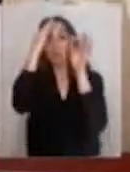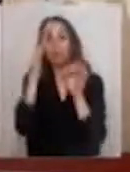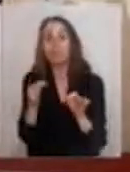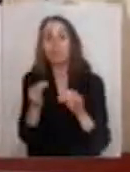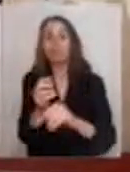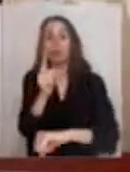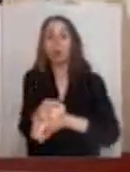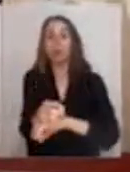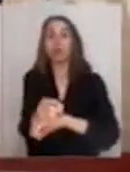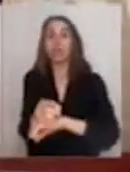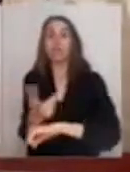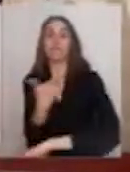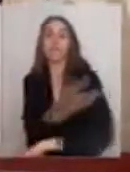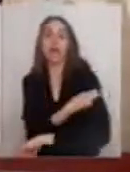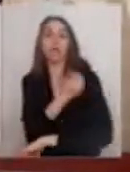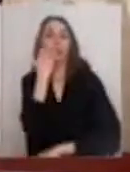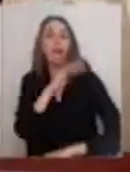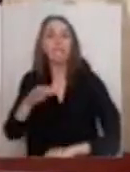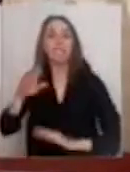en los menores de edad